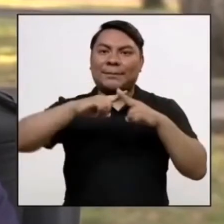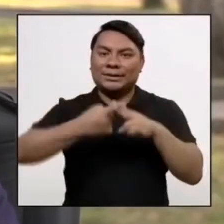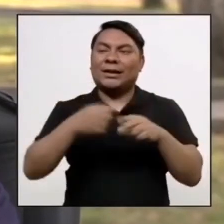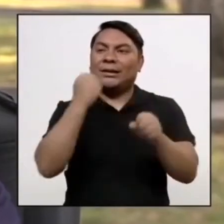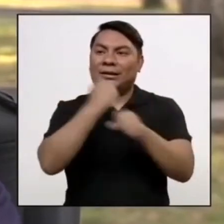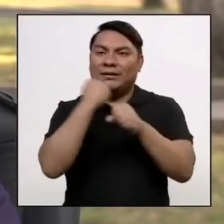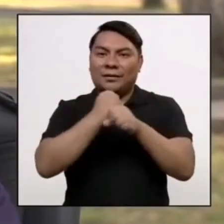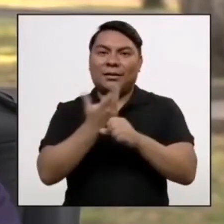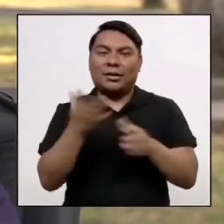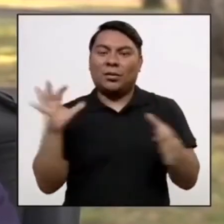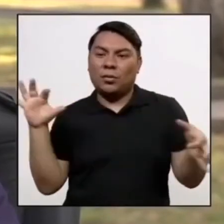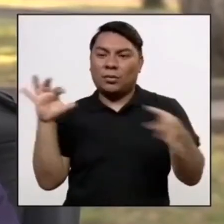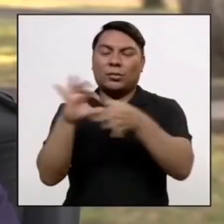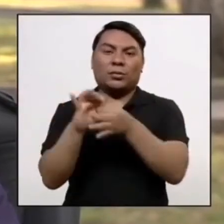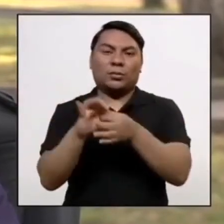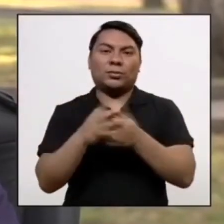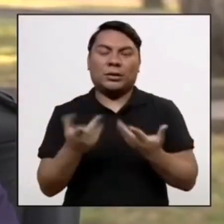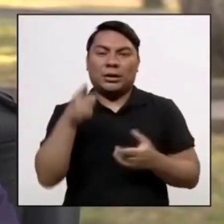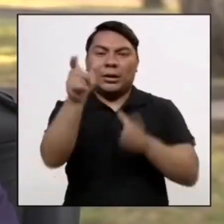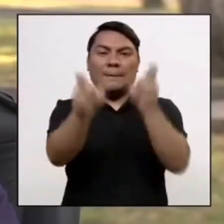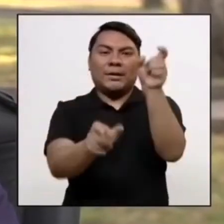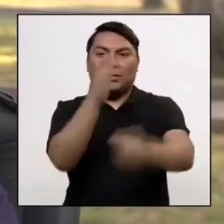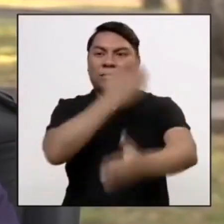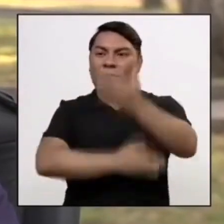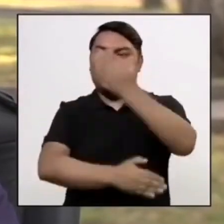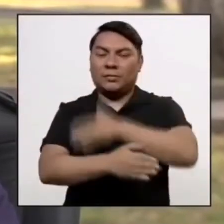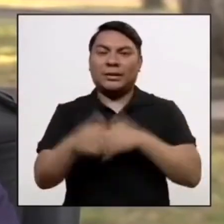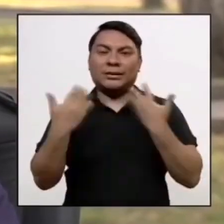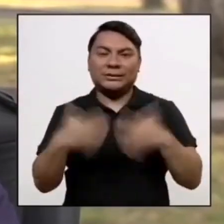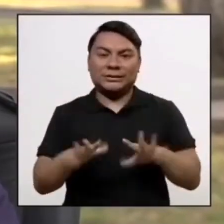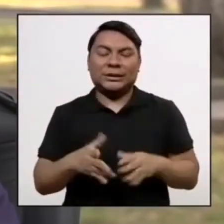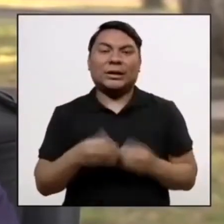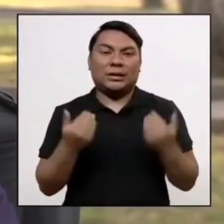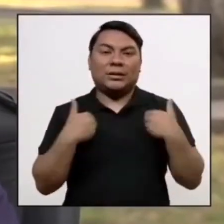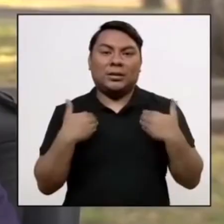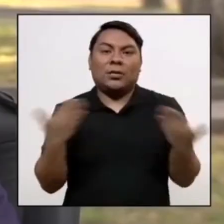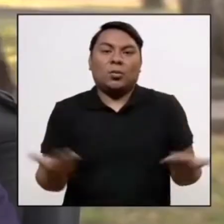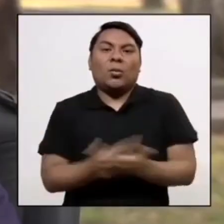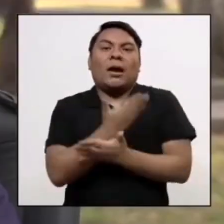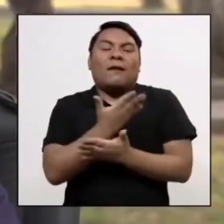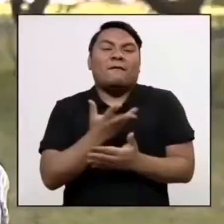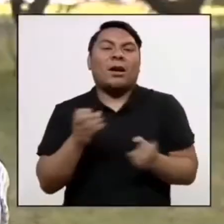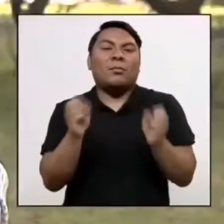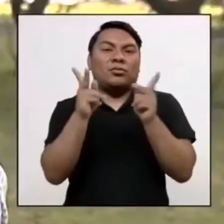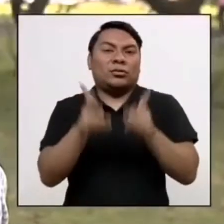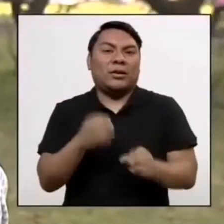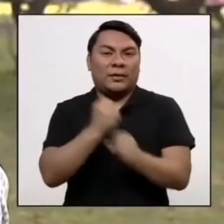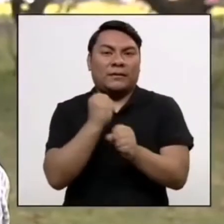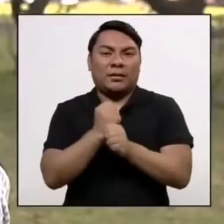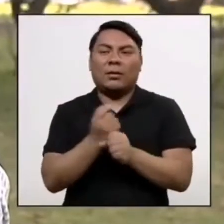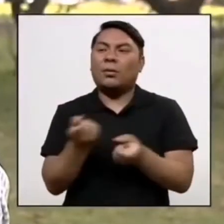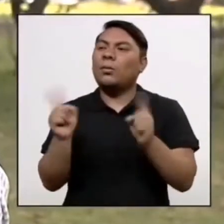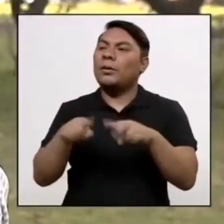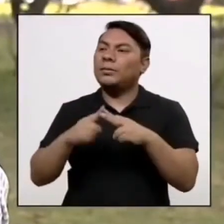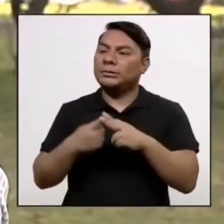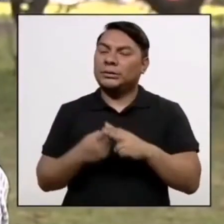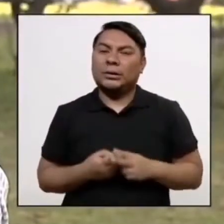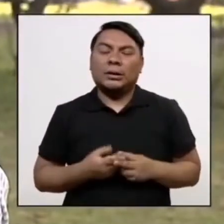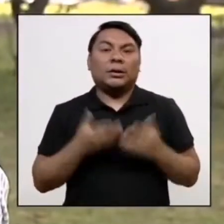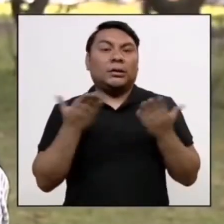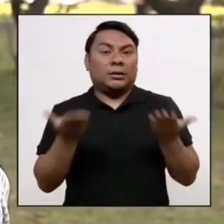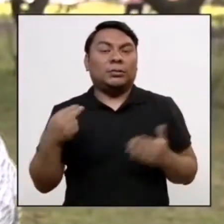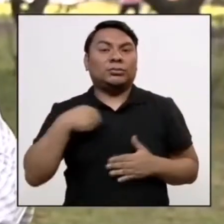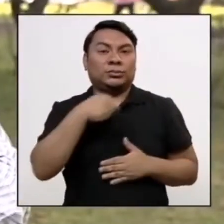pues, conjunta para que las personas con discapacidad tengan una nueva opción de trabajo? Bueno, definitivamente